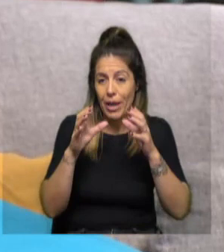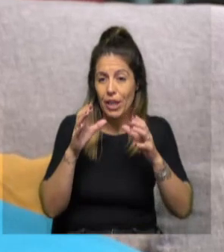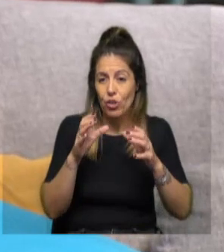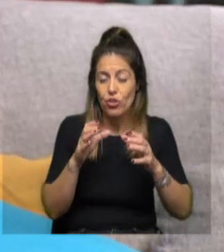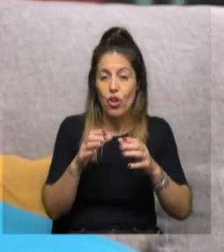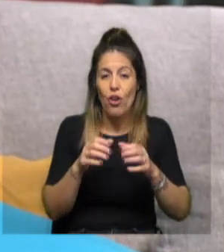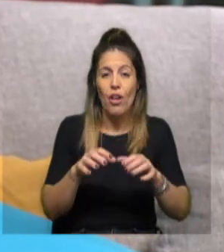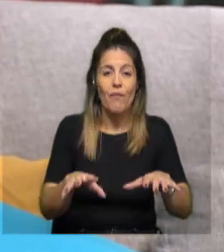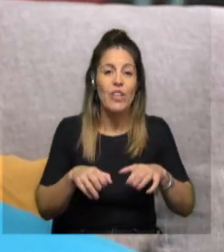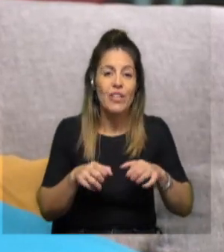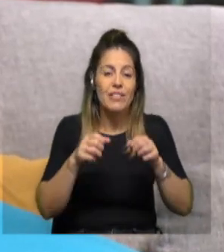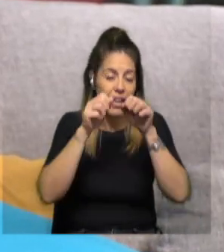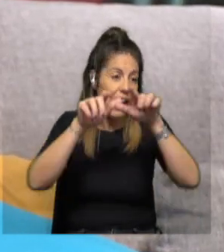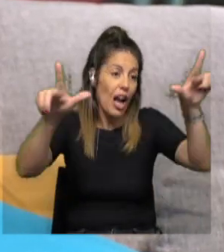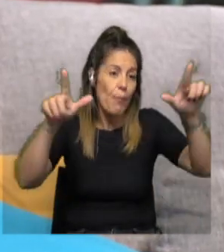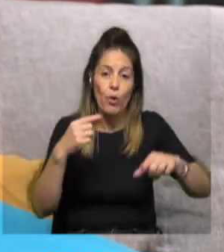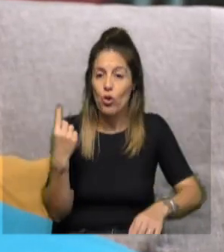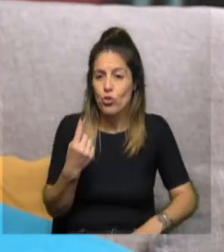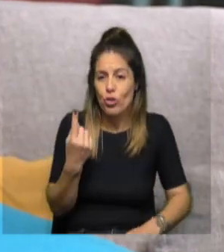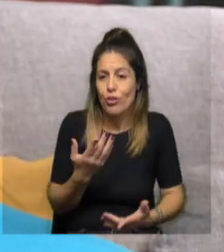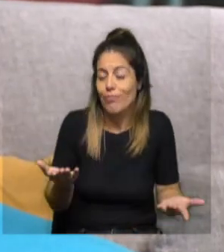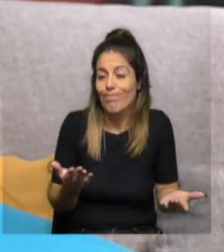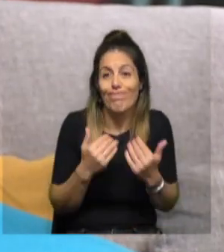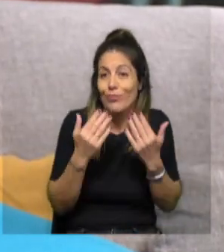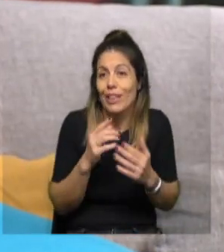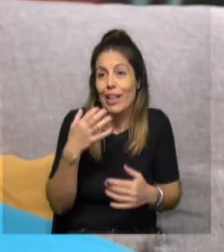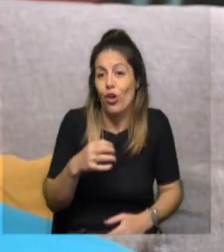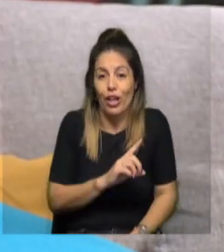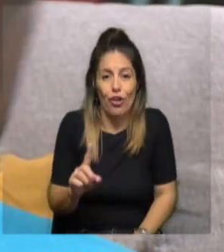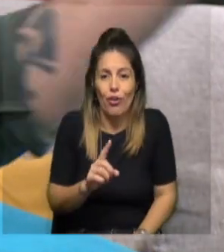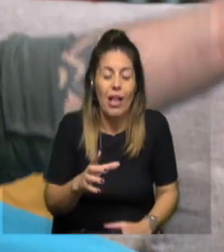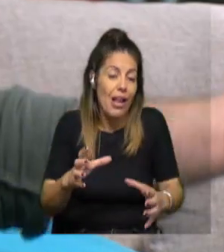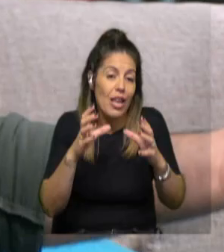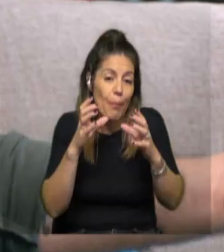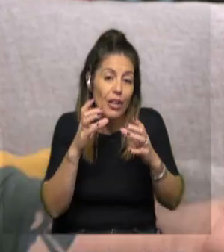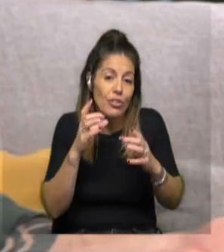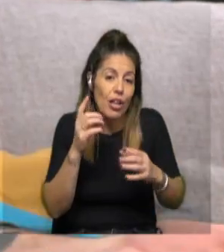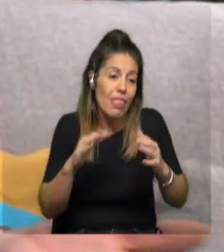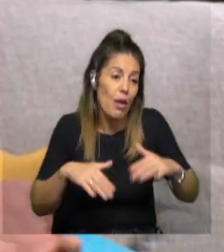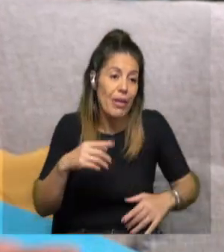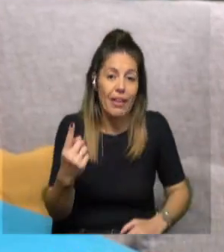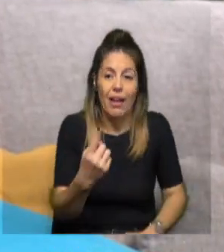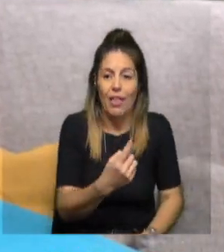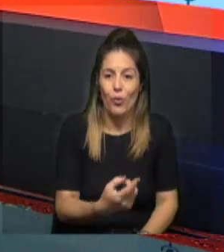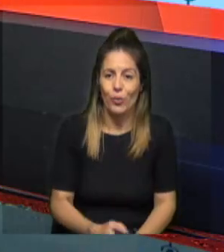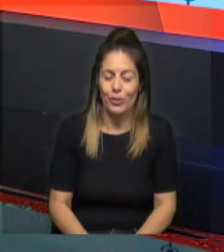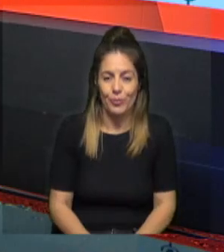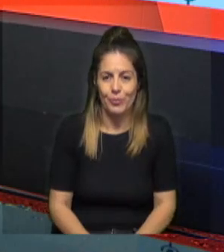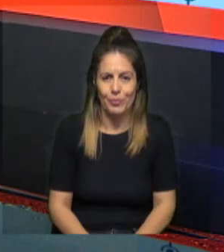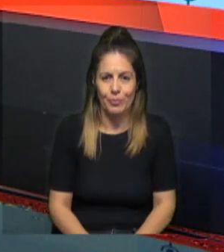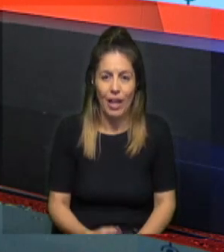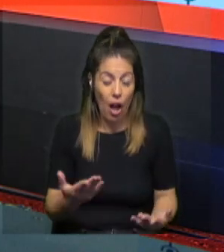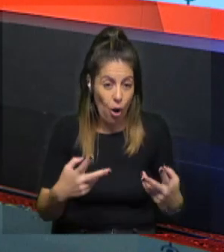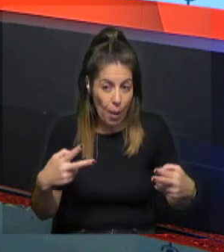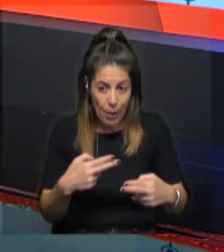un campo solo y no tenés problema. No, creo que no. La peligrosidad la define cada uno, además. Fito, vamos a una pausa,